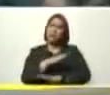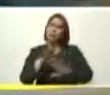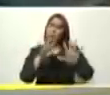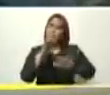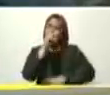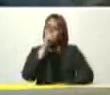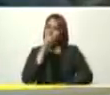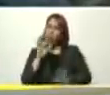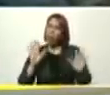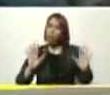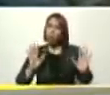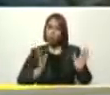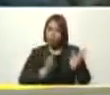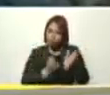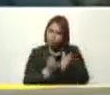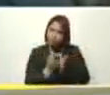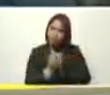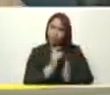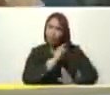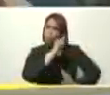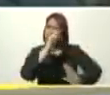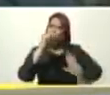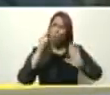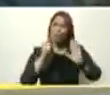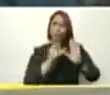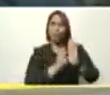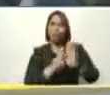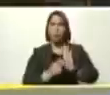9 años de lealtad absoluta